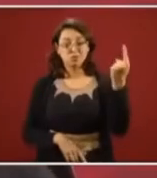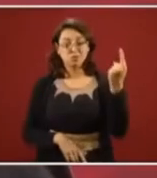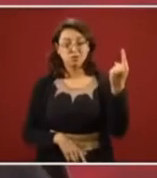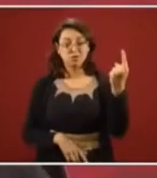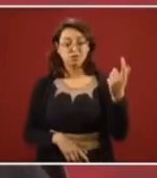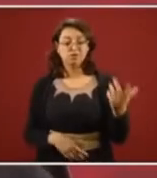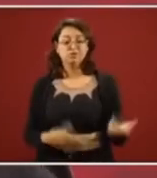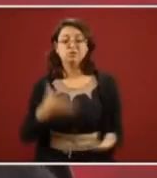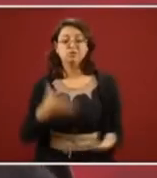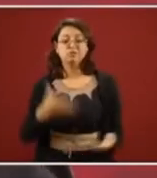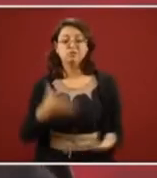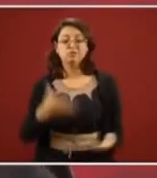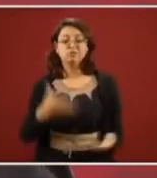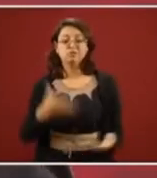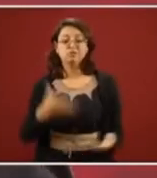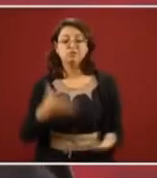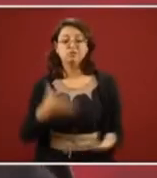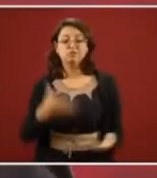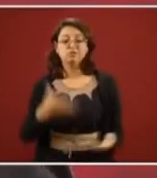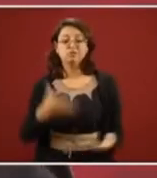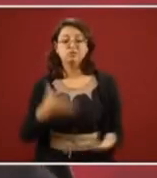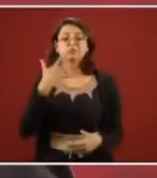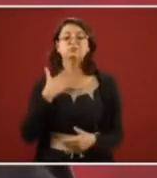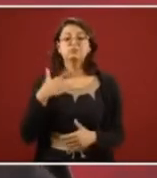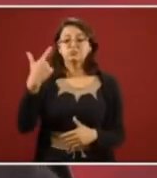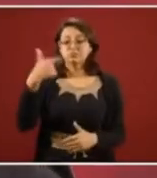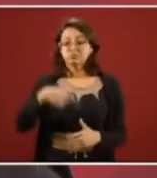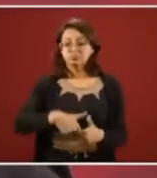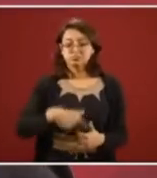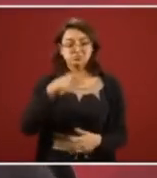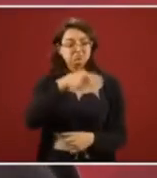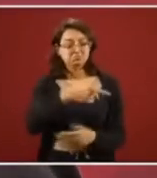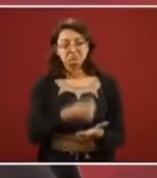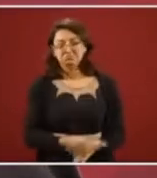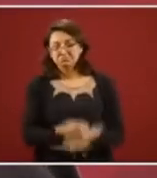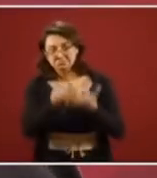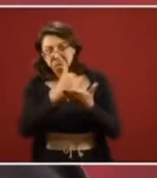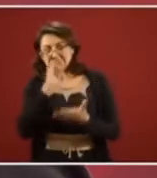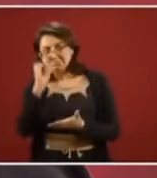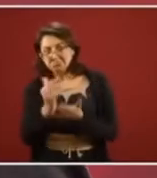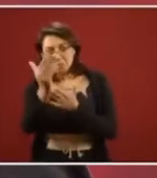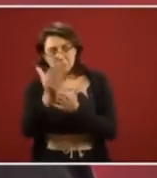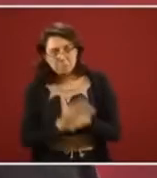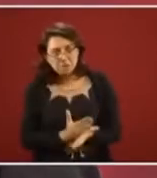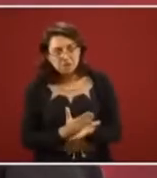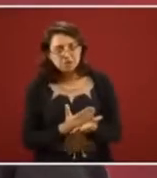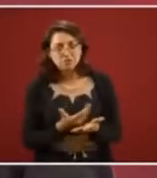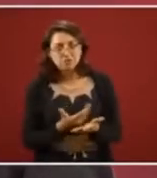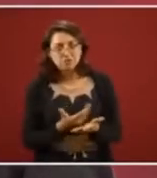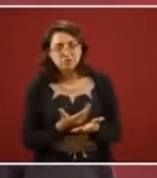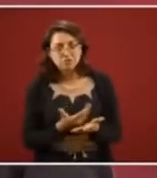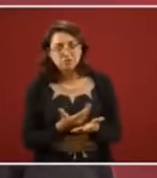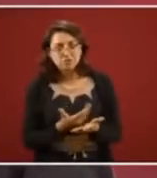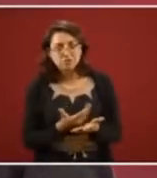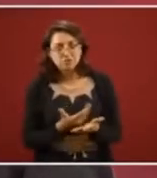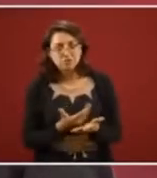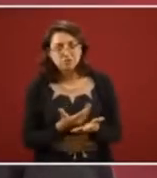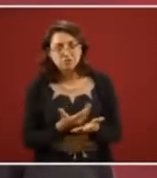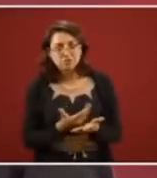gasolinera de ayuda que distribuye el gas